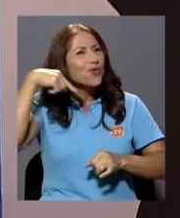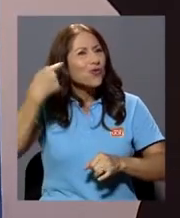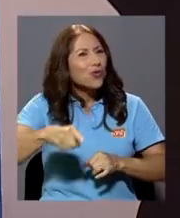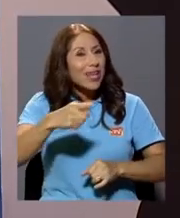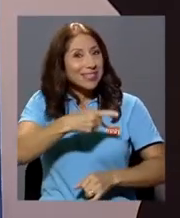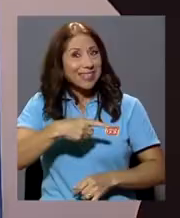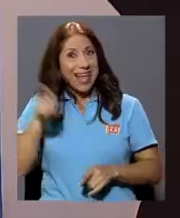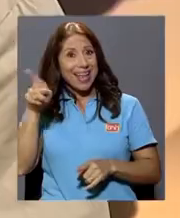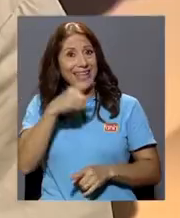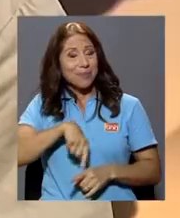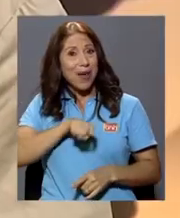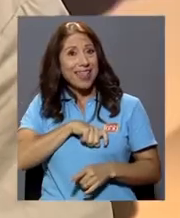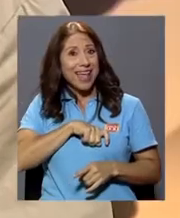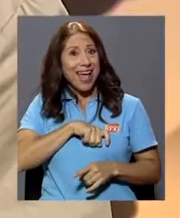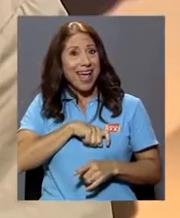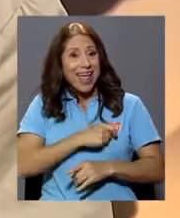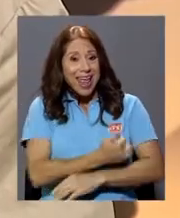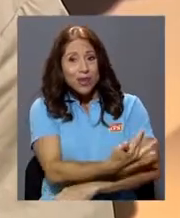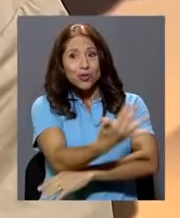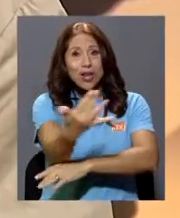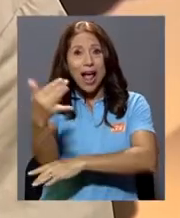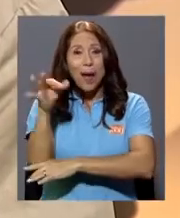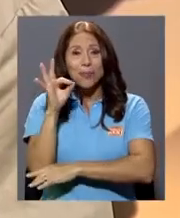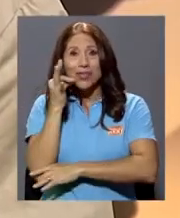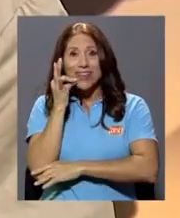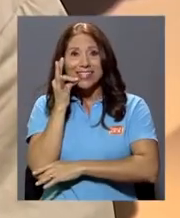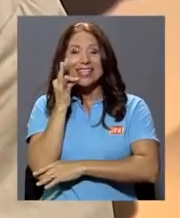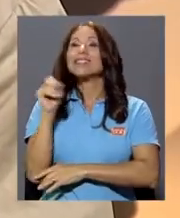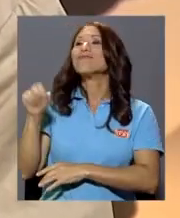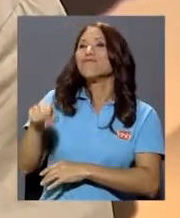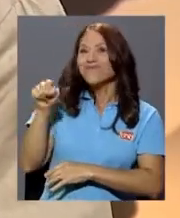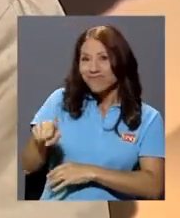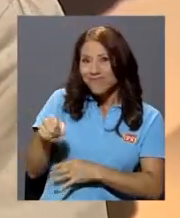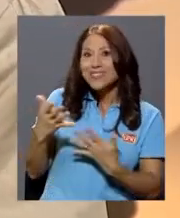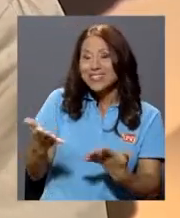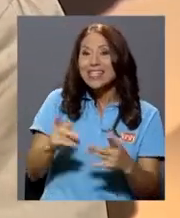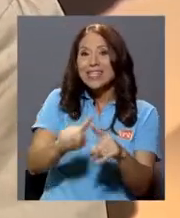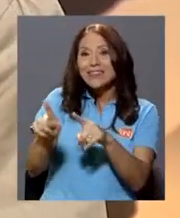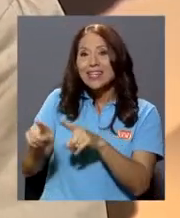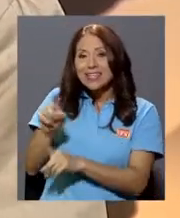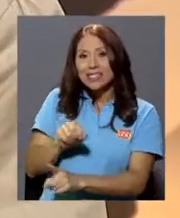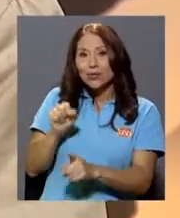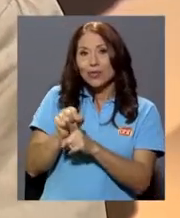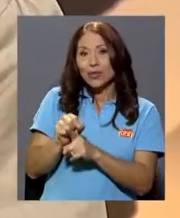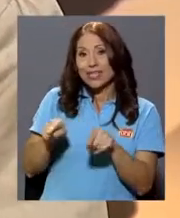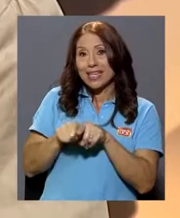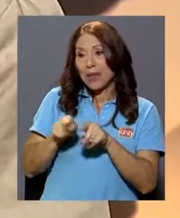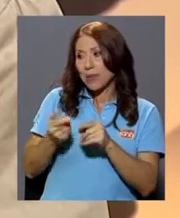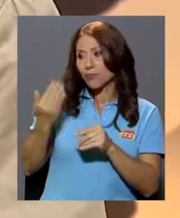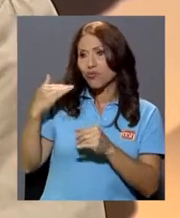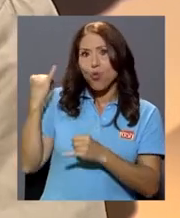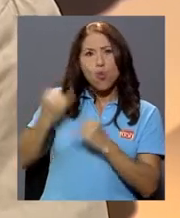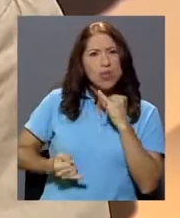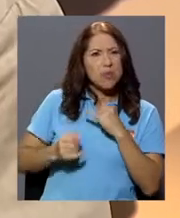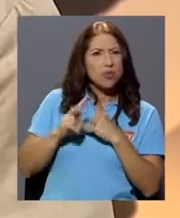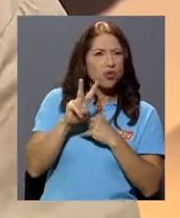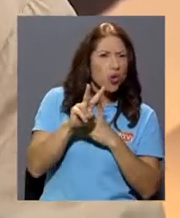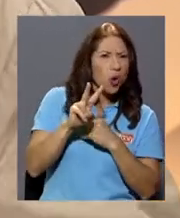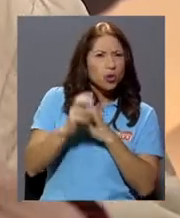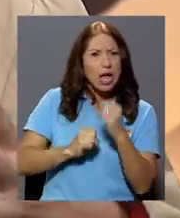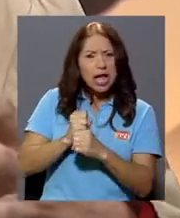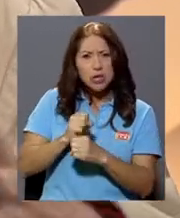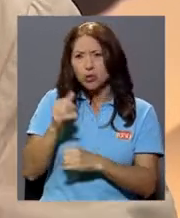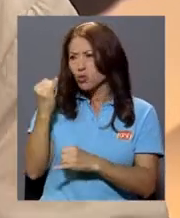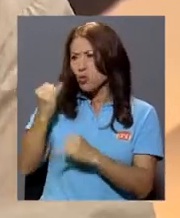fresas. También, exactamente. Entonces, dos por tres ha habido diferentes situaciones y lo que ha pasado en estos últimos, digamos, dos, tres años